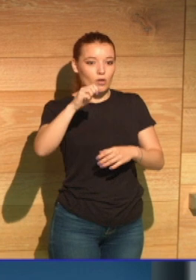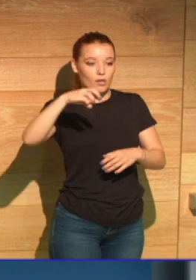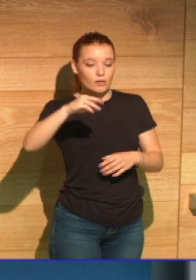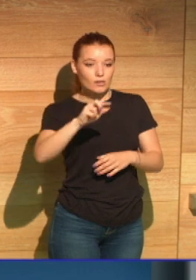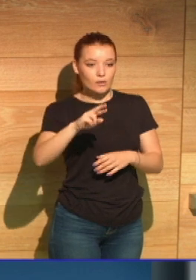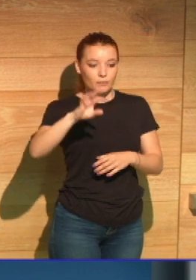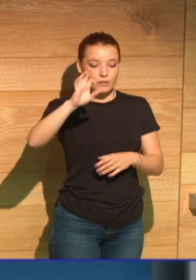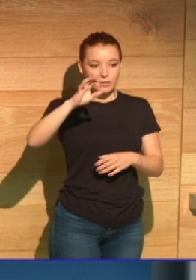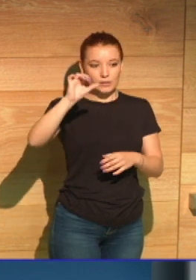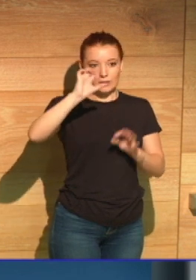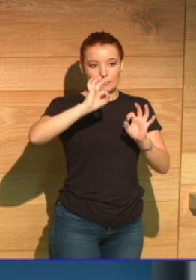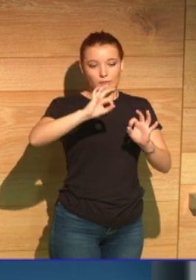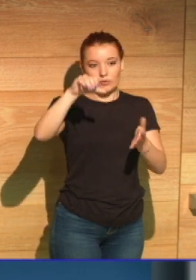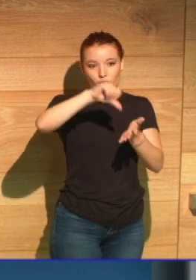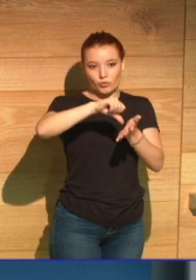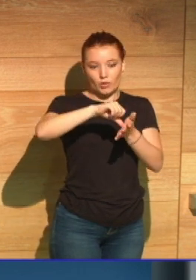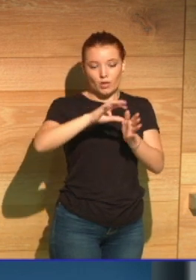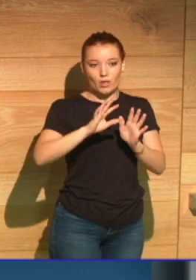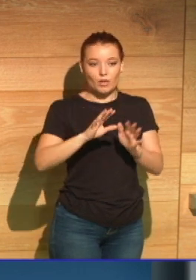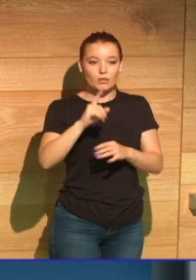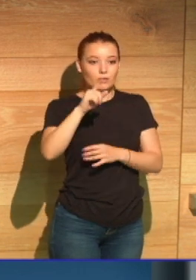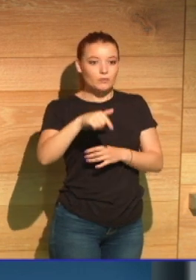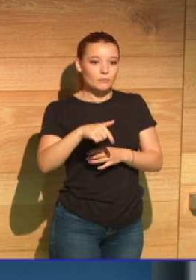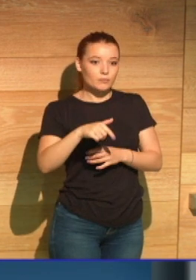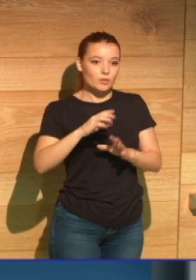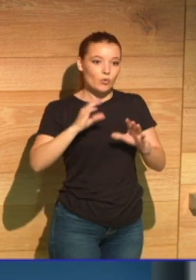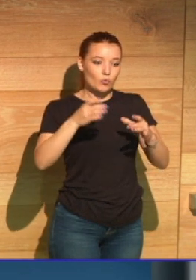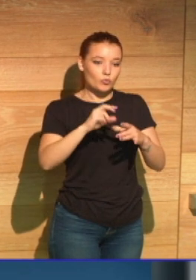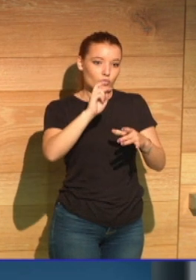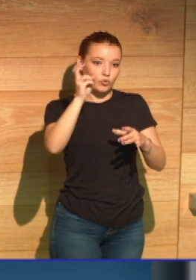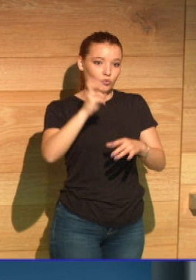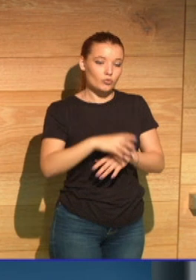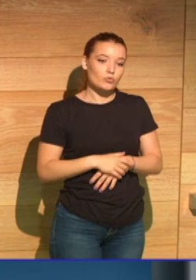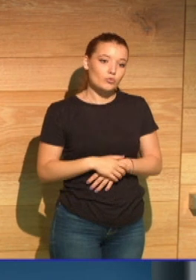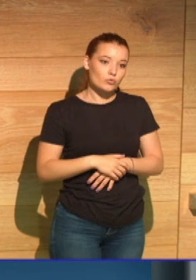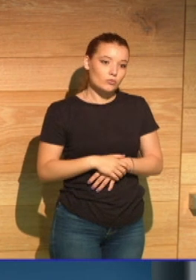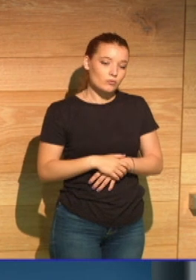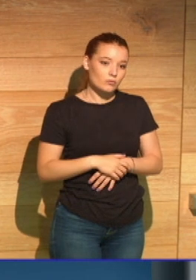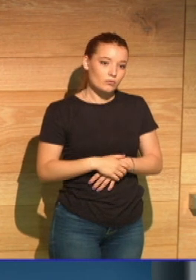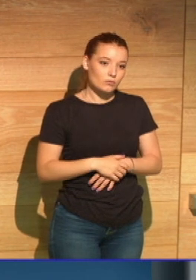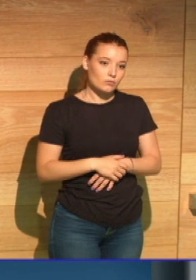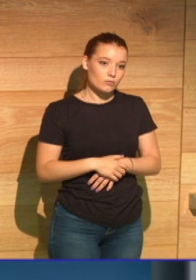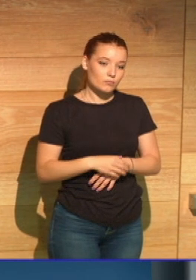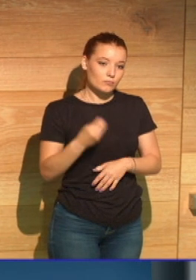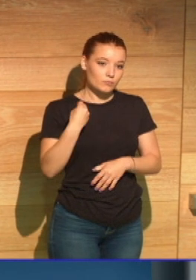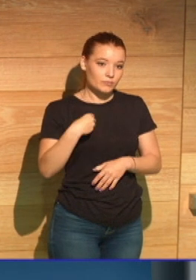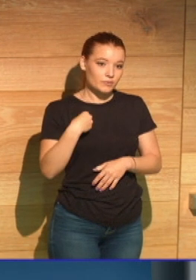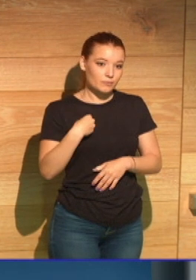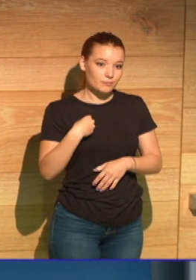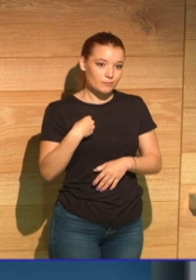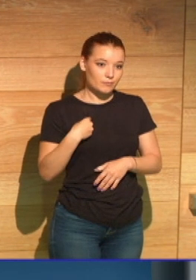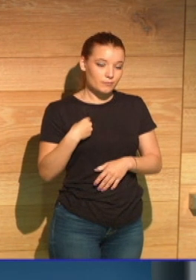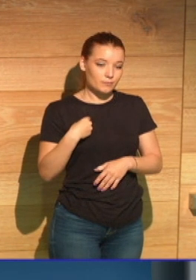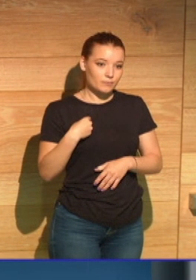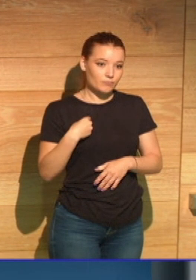otros espacios, con otros lugares regionales y con otros nodos del mismo estado y de otros estados que nos permitirán otra vez regresar a estas discusiones tan importantes y